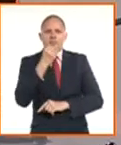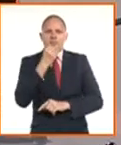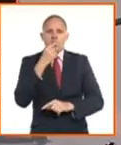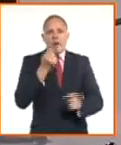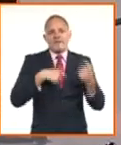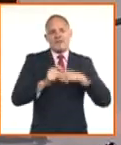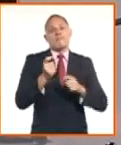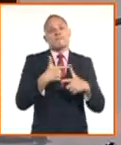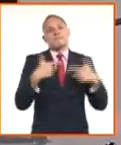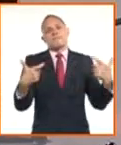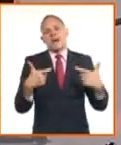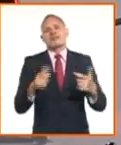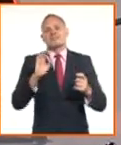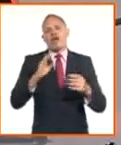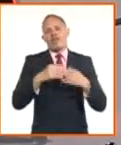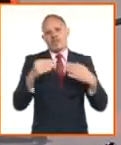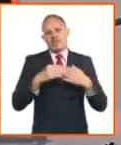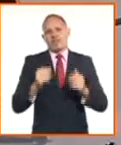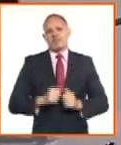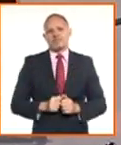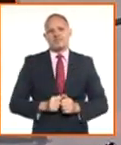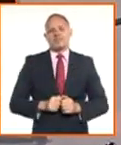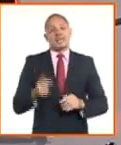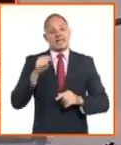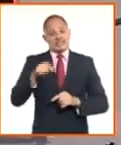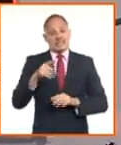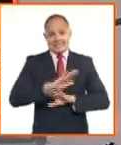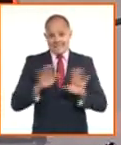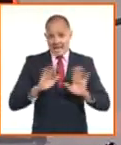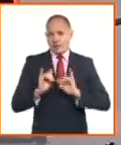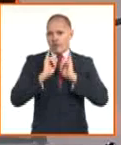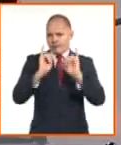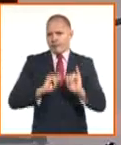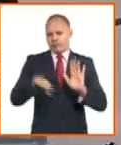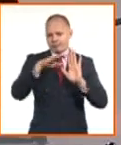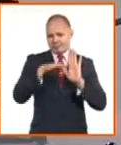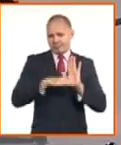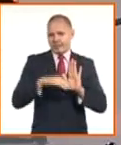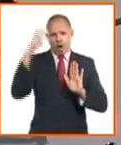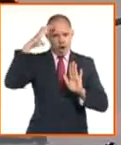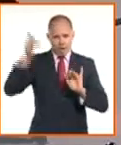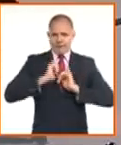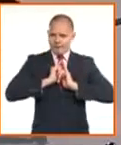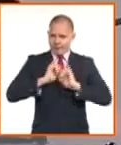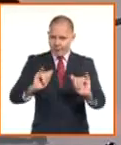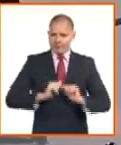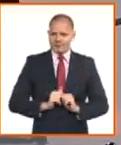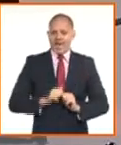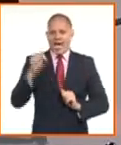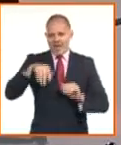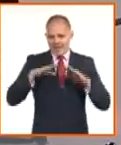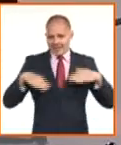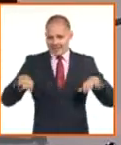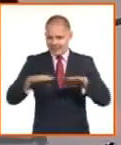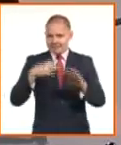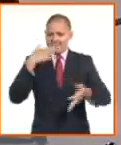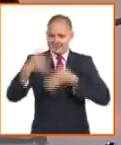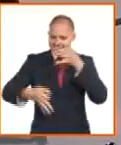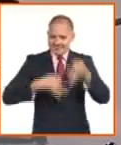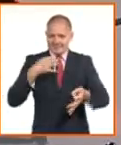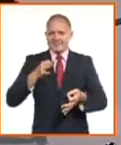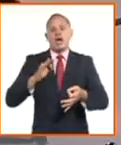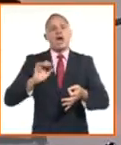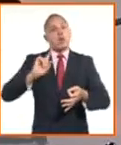en toda la nación. Parte de las medidas anunciadas por nuestro gobierno y que desde esta mesa redonda pues les estaremos